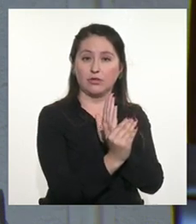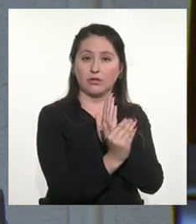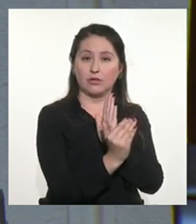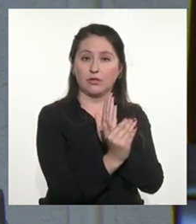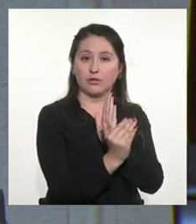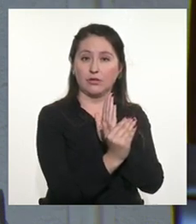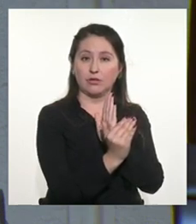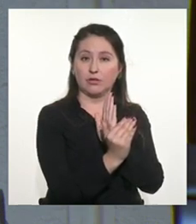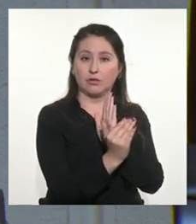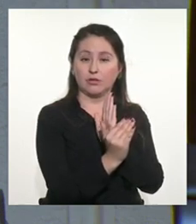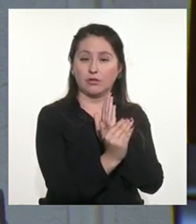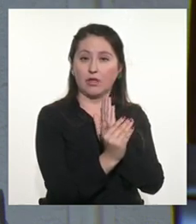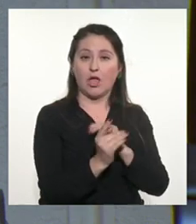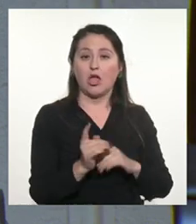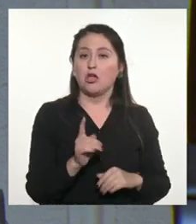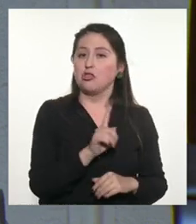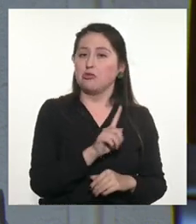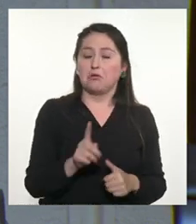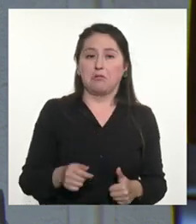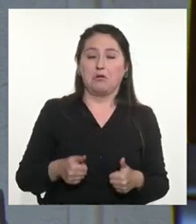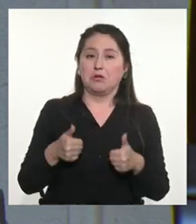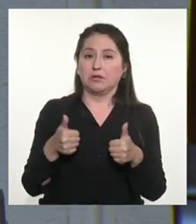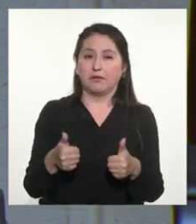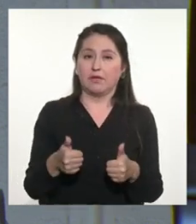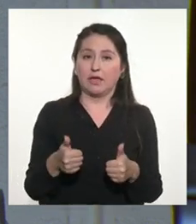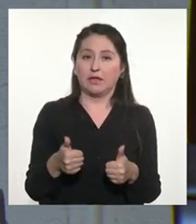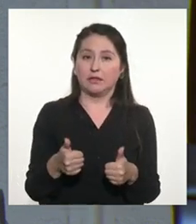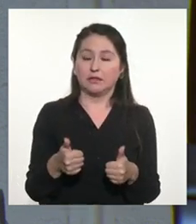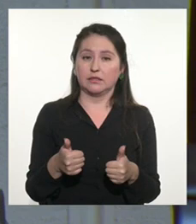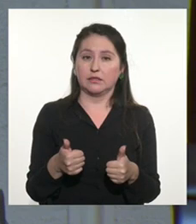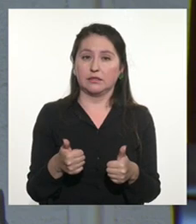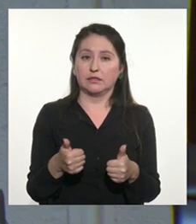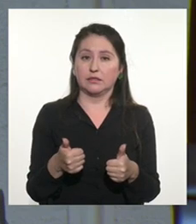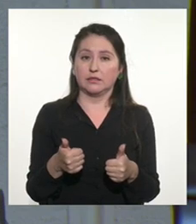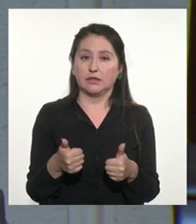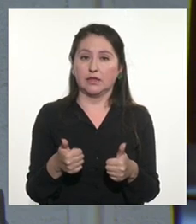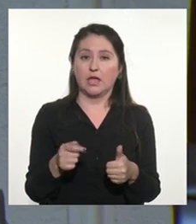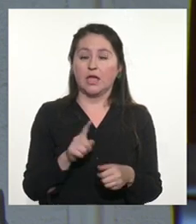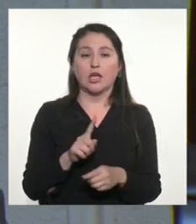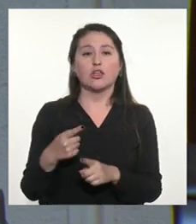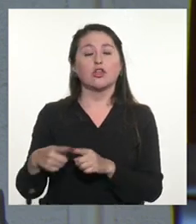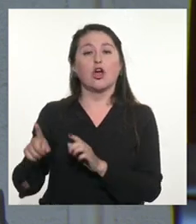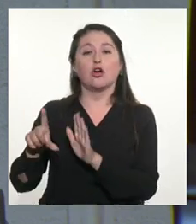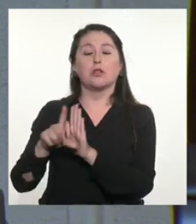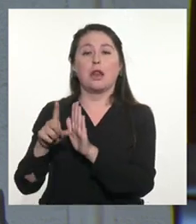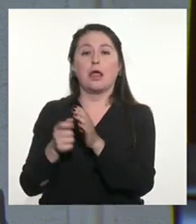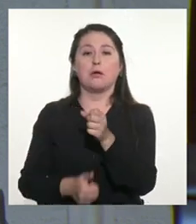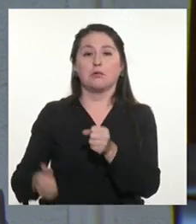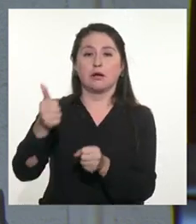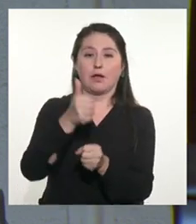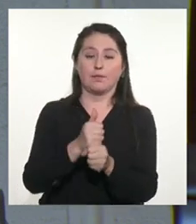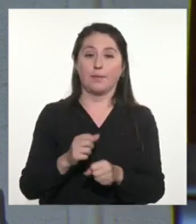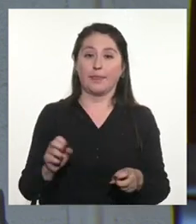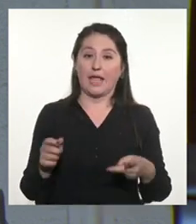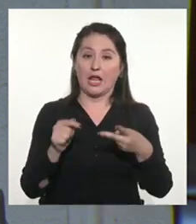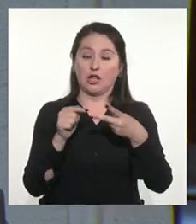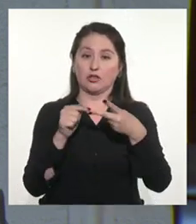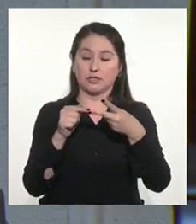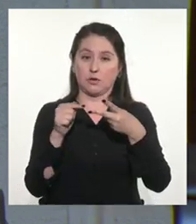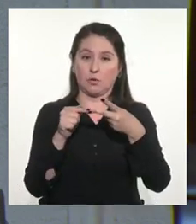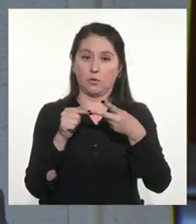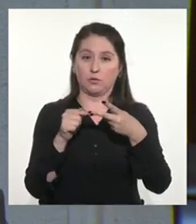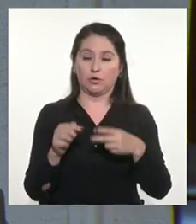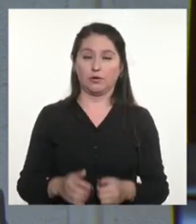no tengan efecto y estén tácitamente drogas lo segundo presidente es algo que ha sido